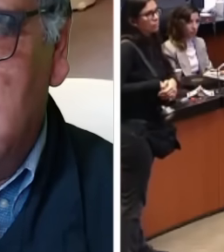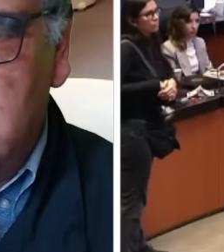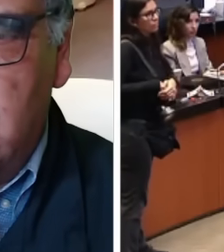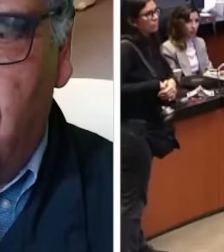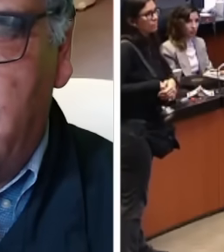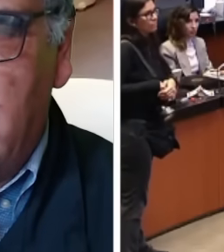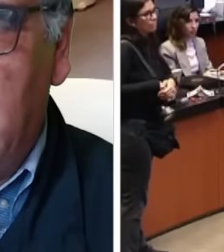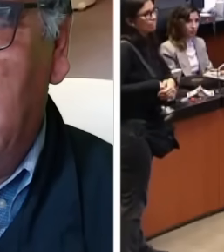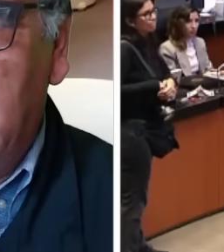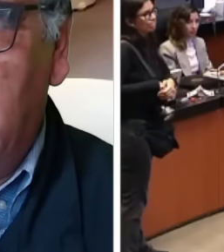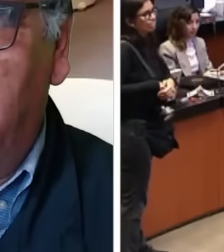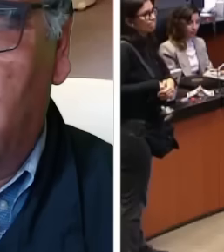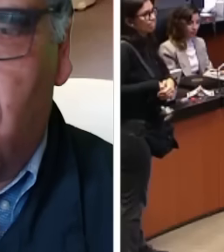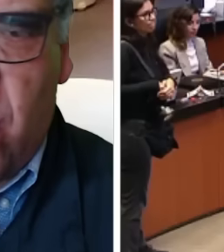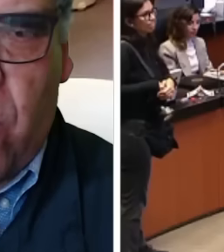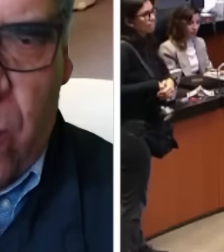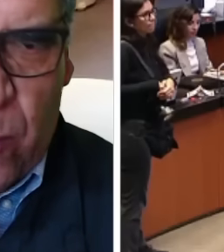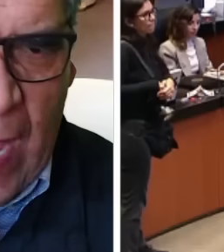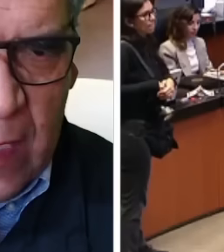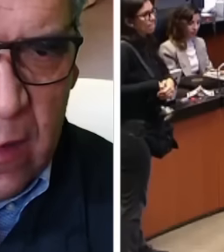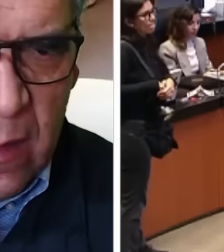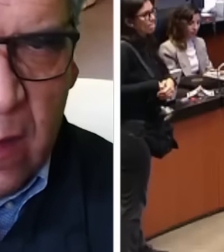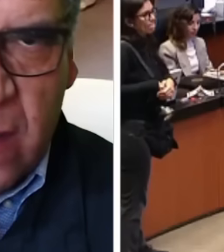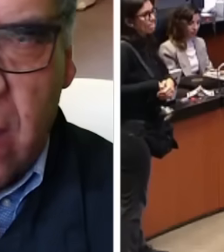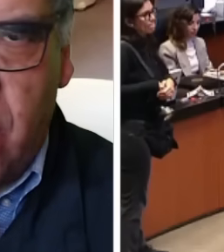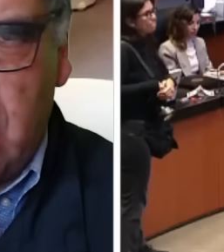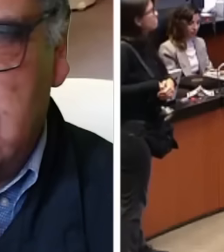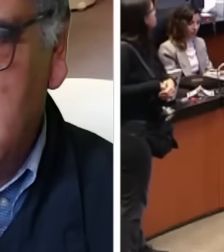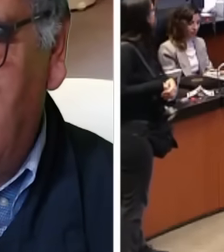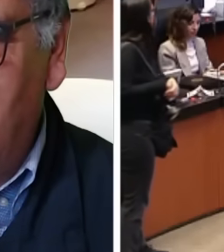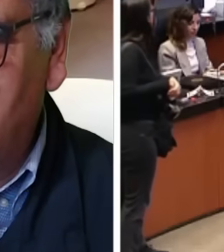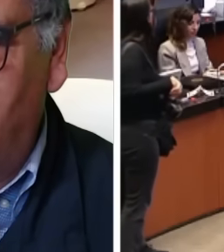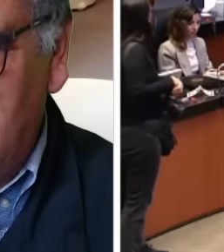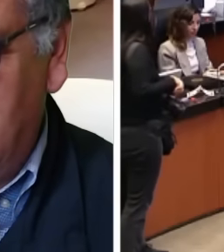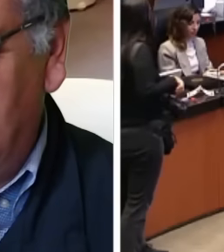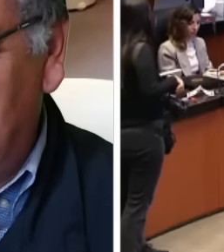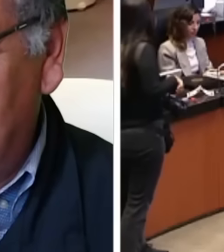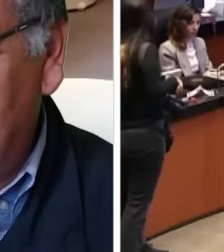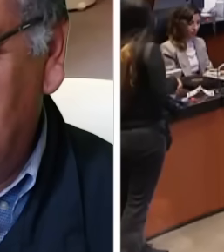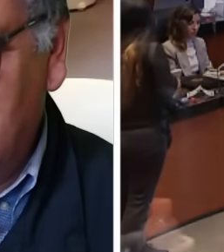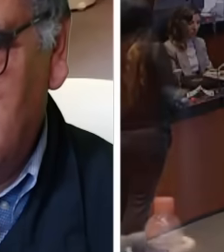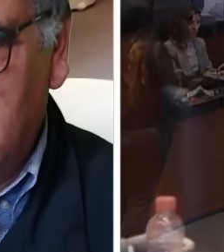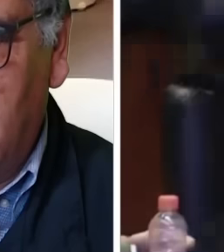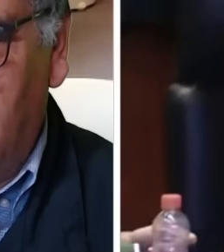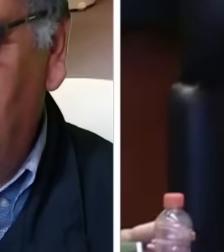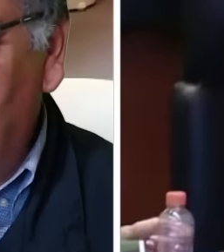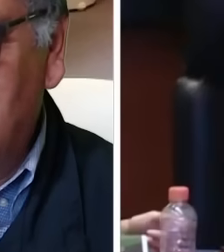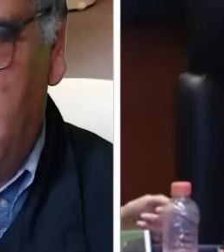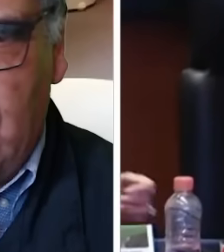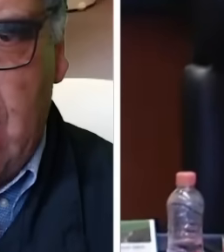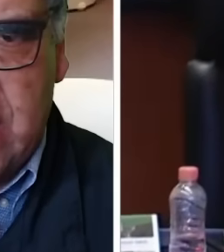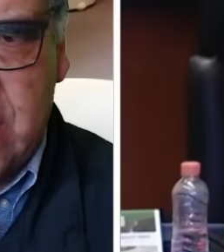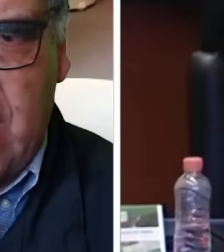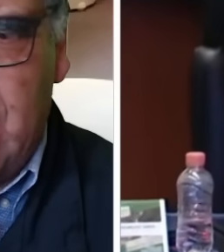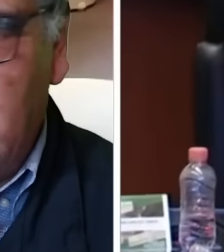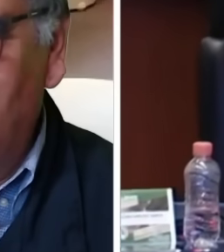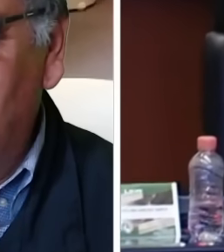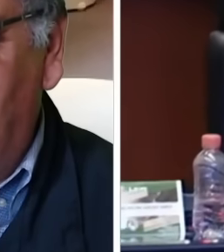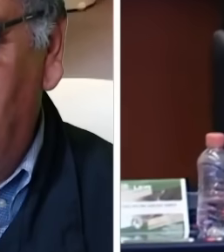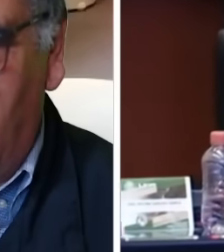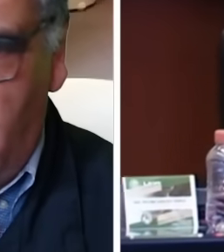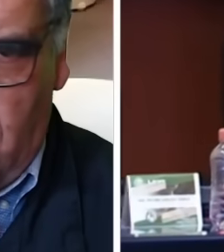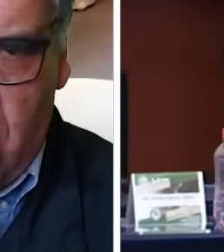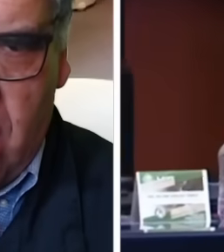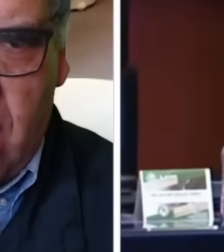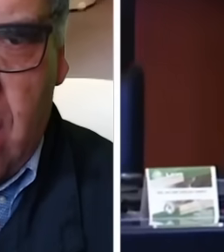del 2025 para elegir por voto popular magistrados, jueces. Amigos y amigas, se dieron